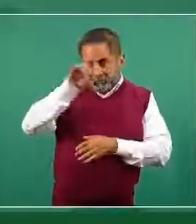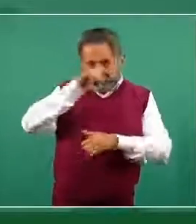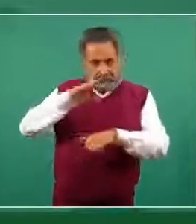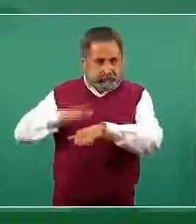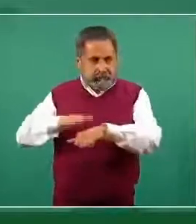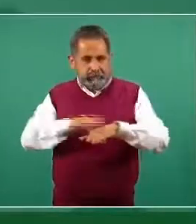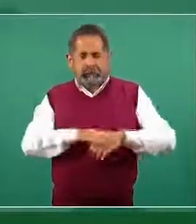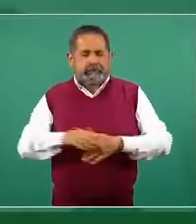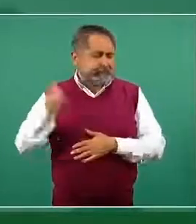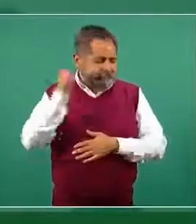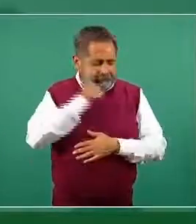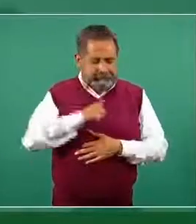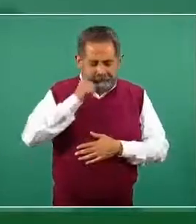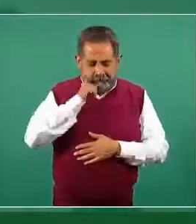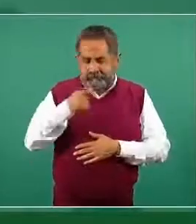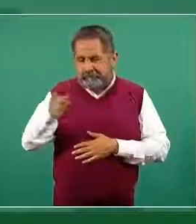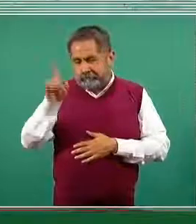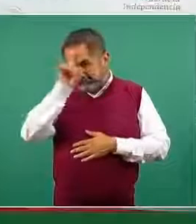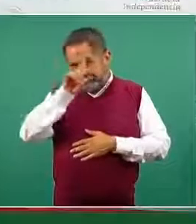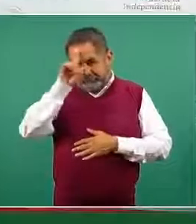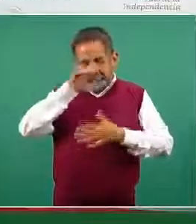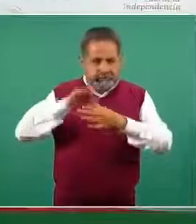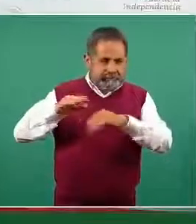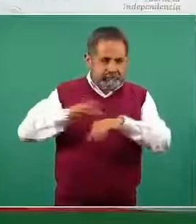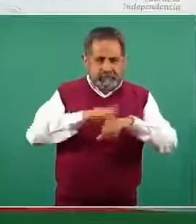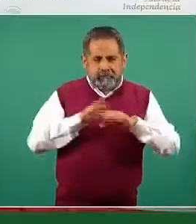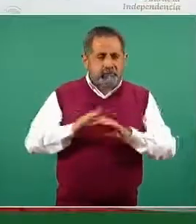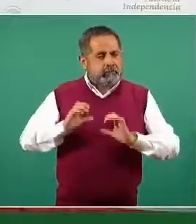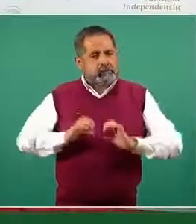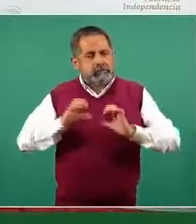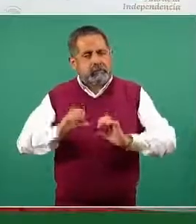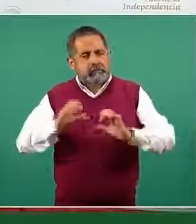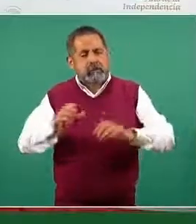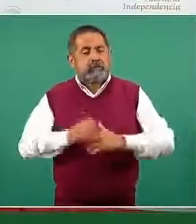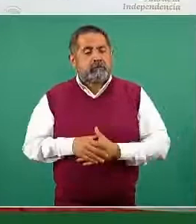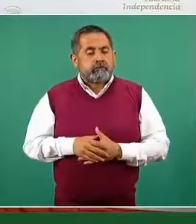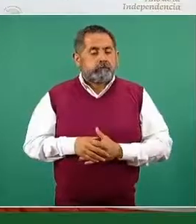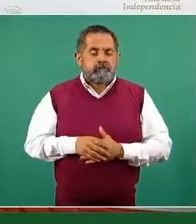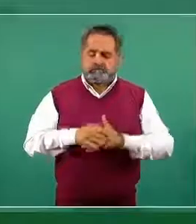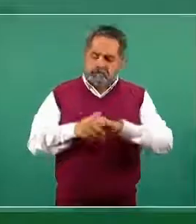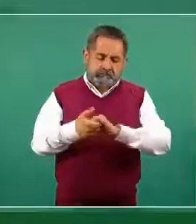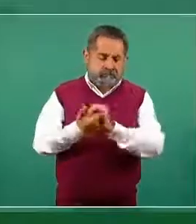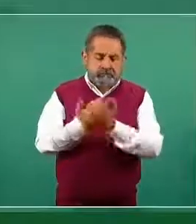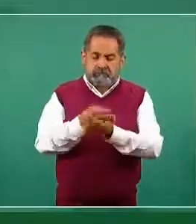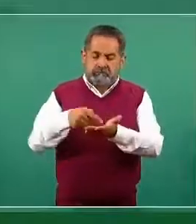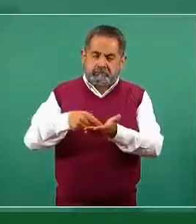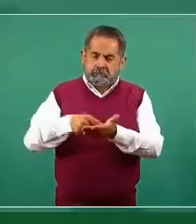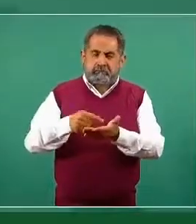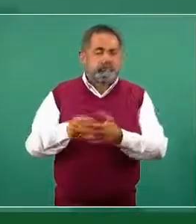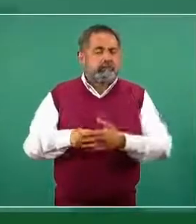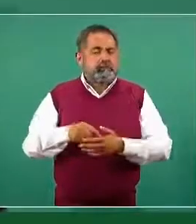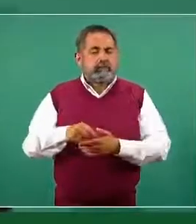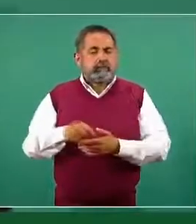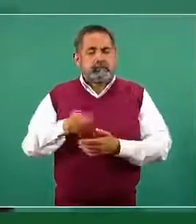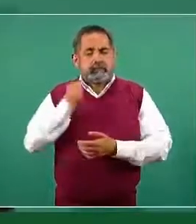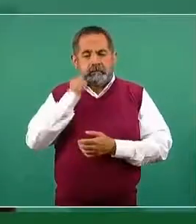recomendaciones, siempre las recomendaciones básicas de prevención. Lavado frecuente de manos, uso